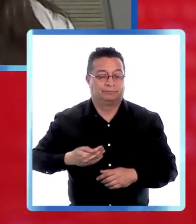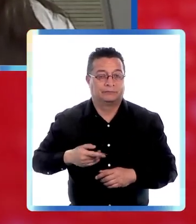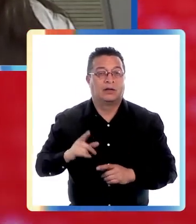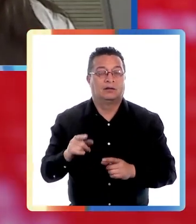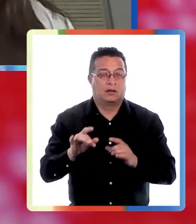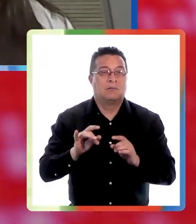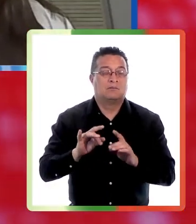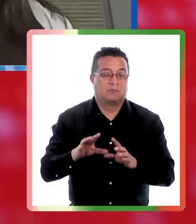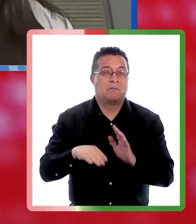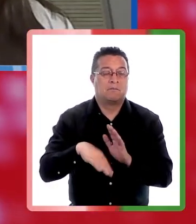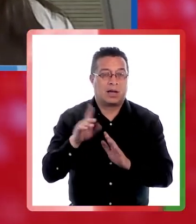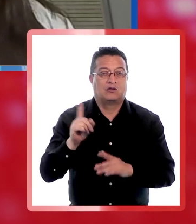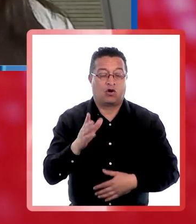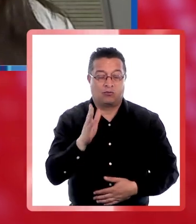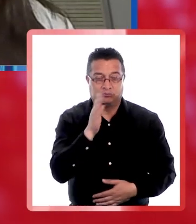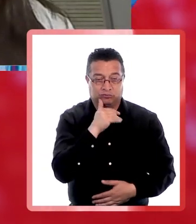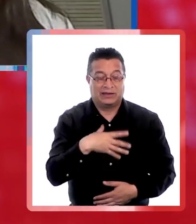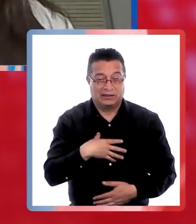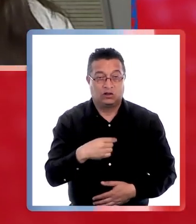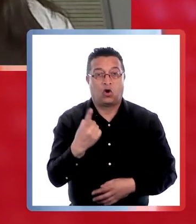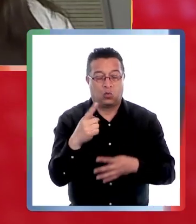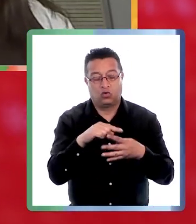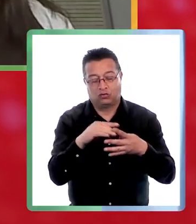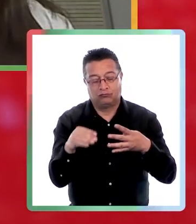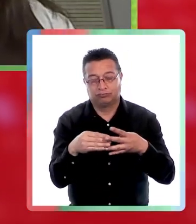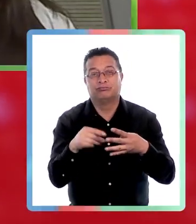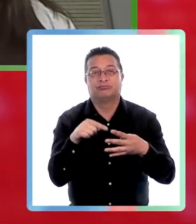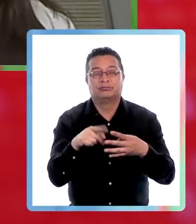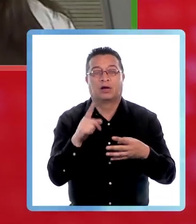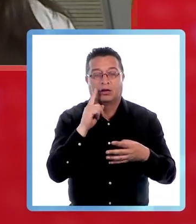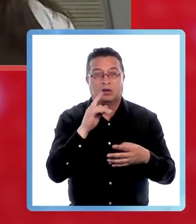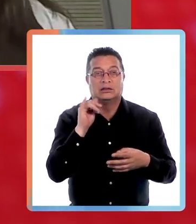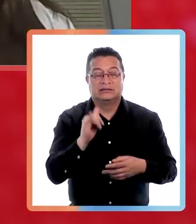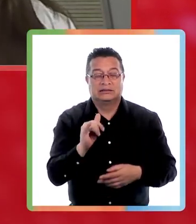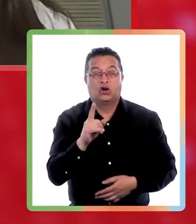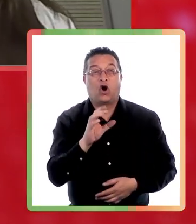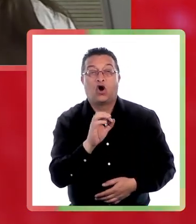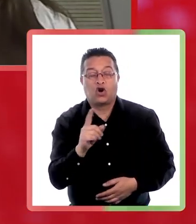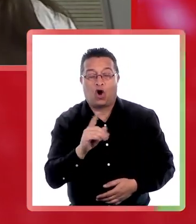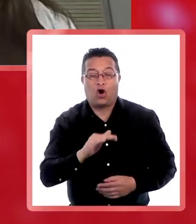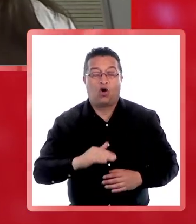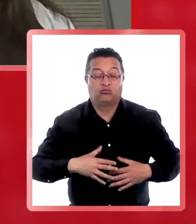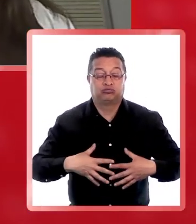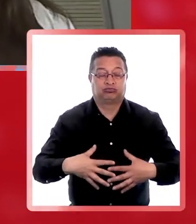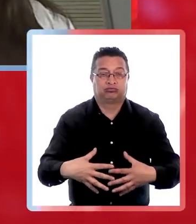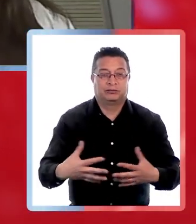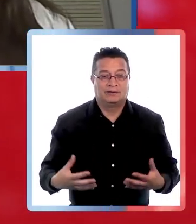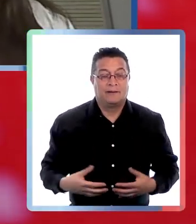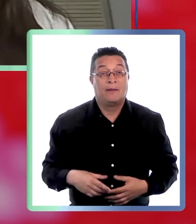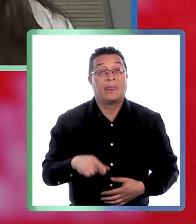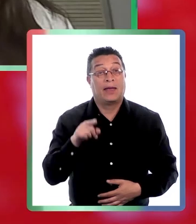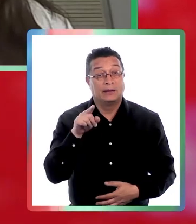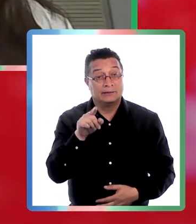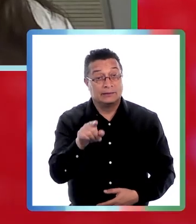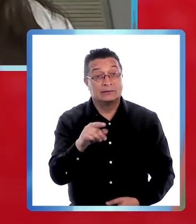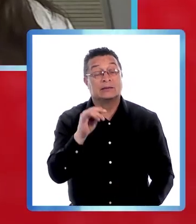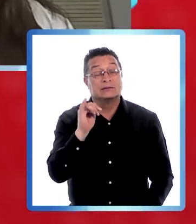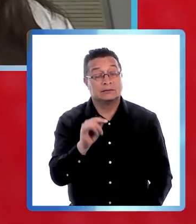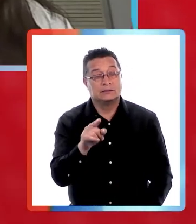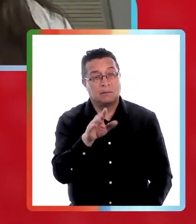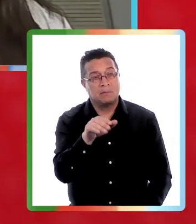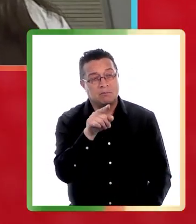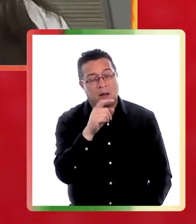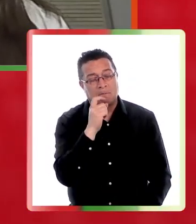ser nuligesta, no haber tenido hijos, independiente de si se buscó o no la maternidad. Perfecto. Y en esa misma